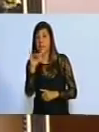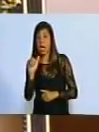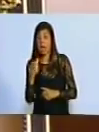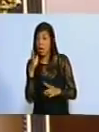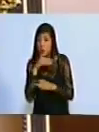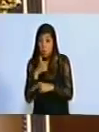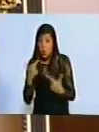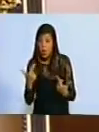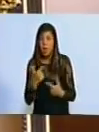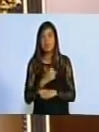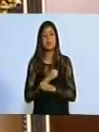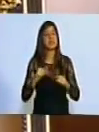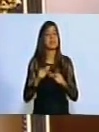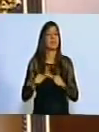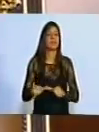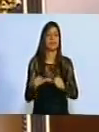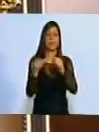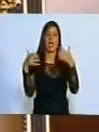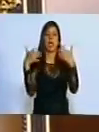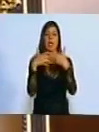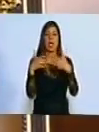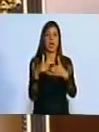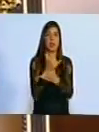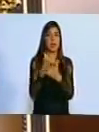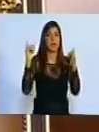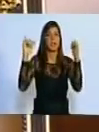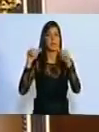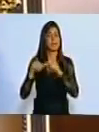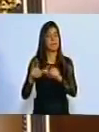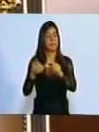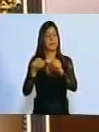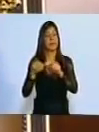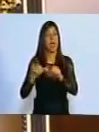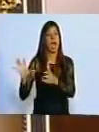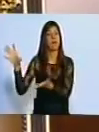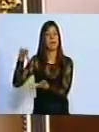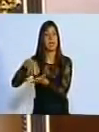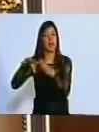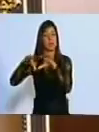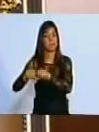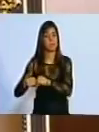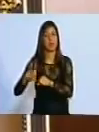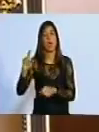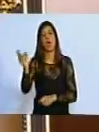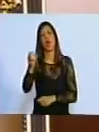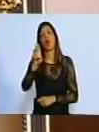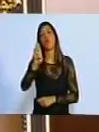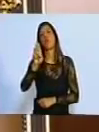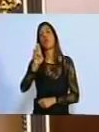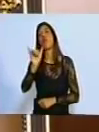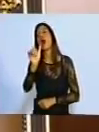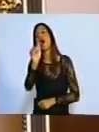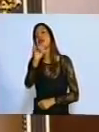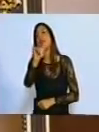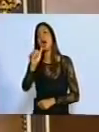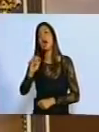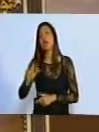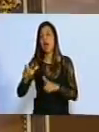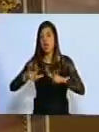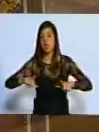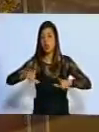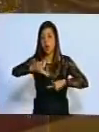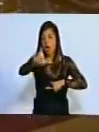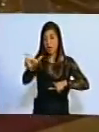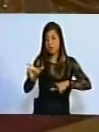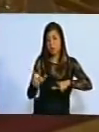continuar la guerra de independencia con éxito. Y fue Guayana, por la seguridad que tenía el espacio, por